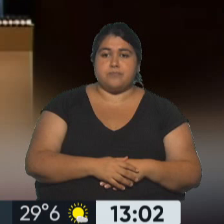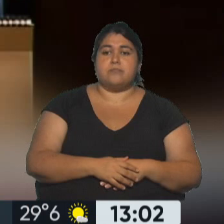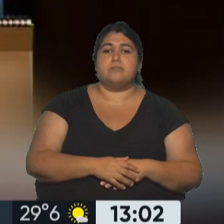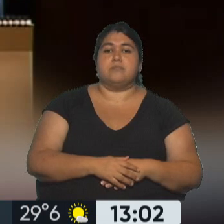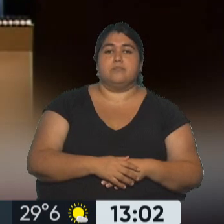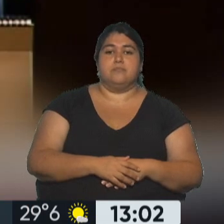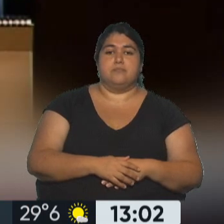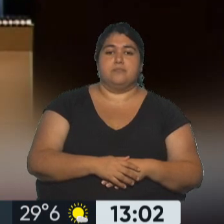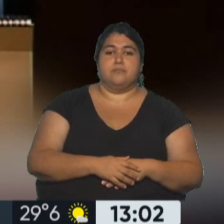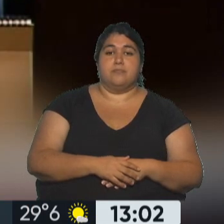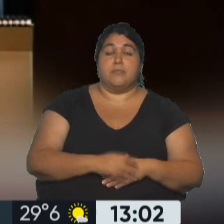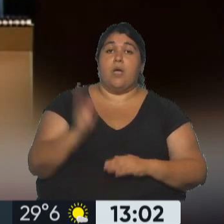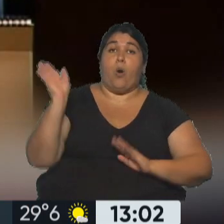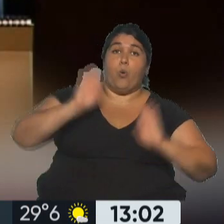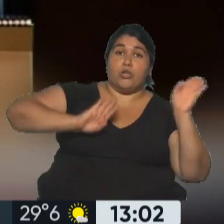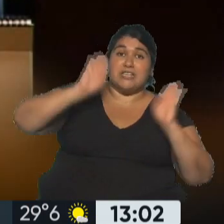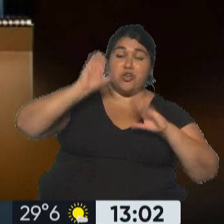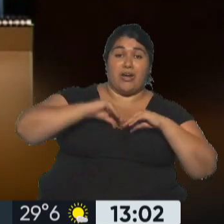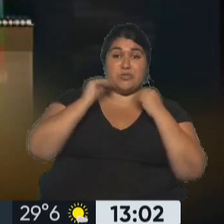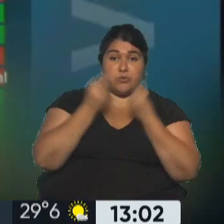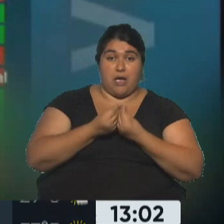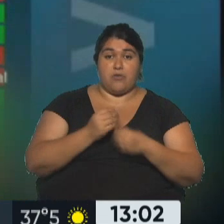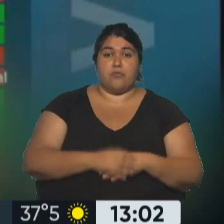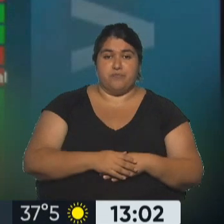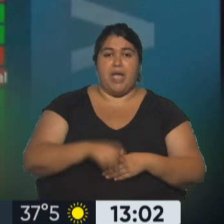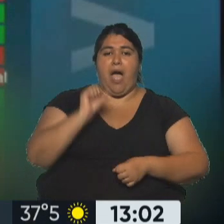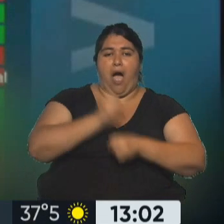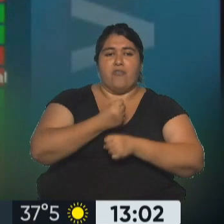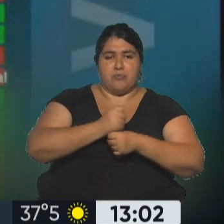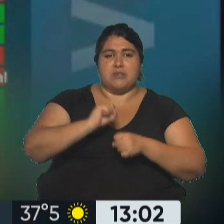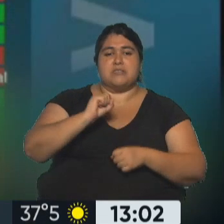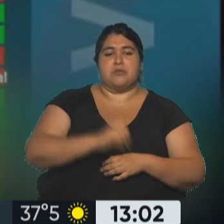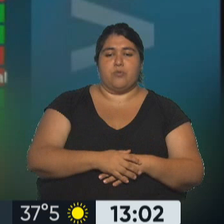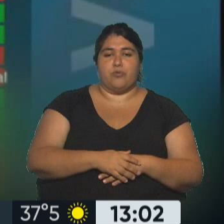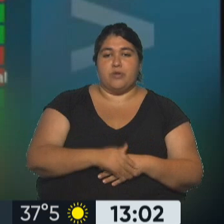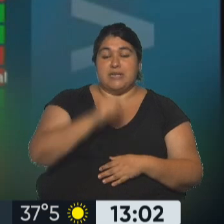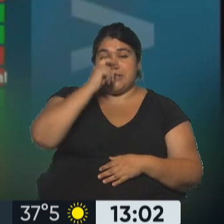Resultado de la votación. Por la afirmativa, 73